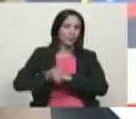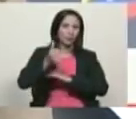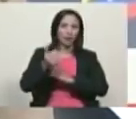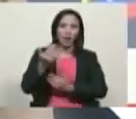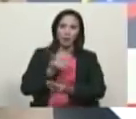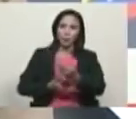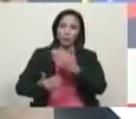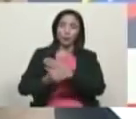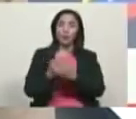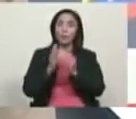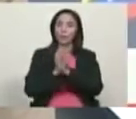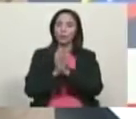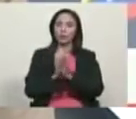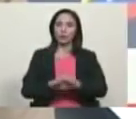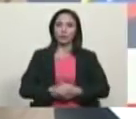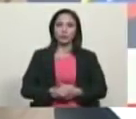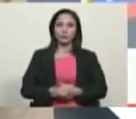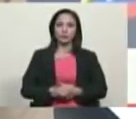y que levantemos,